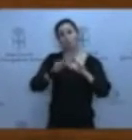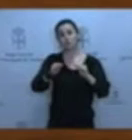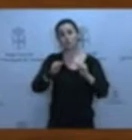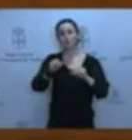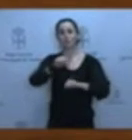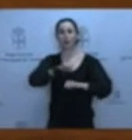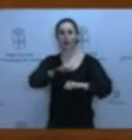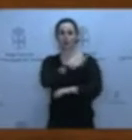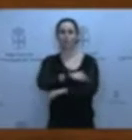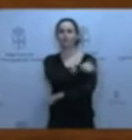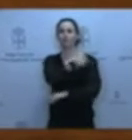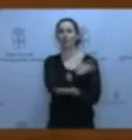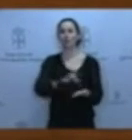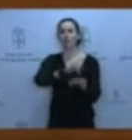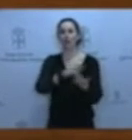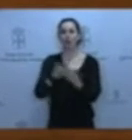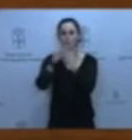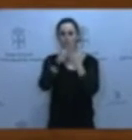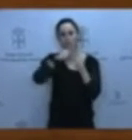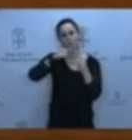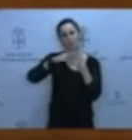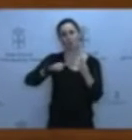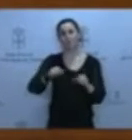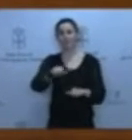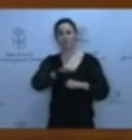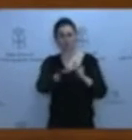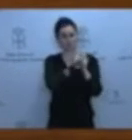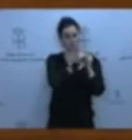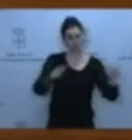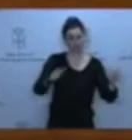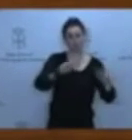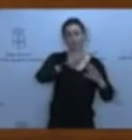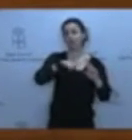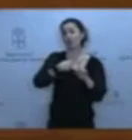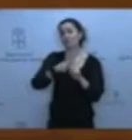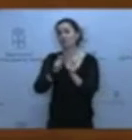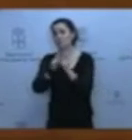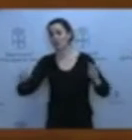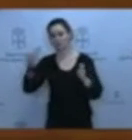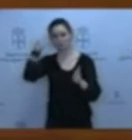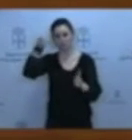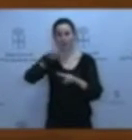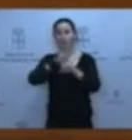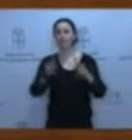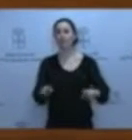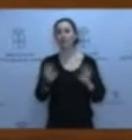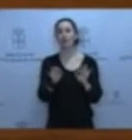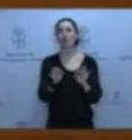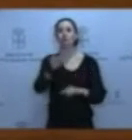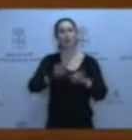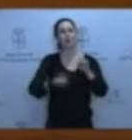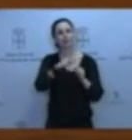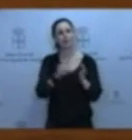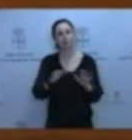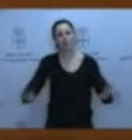estudios que relacionan incrementos de desempleo con incrementos de suicidio y en revisiones internacionales de Fálagas, por ejemplo, en el año